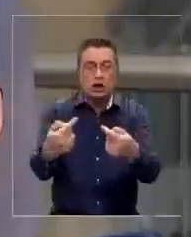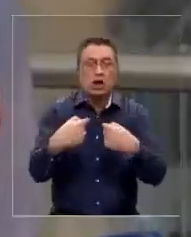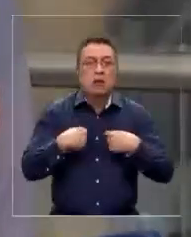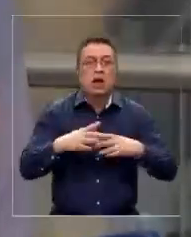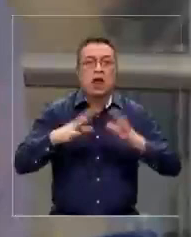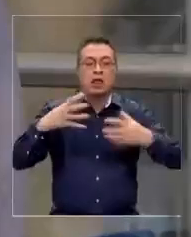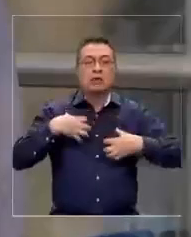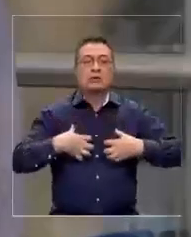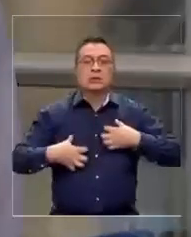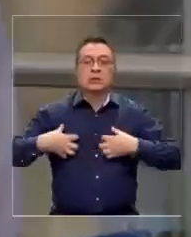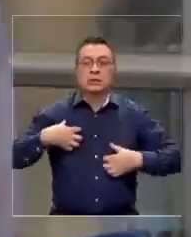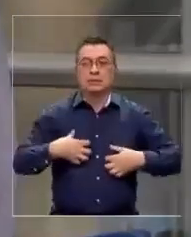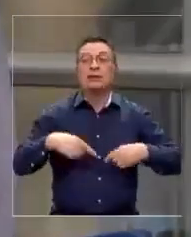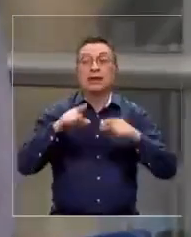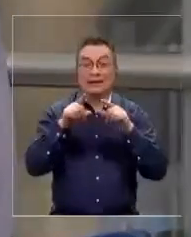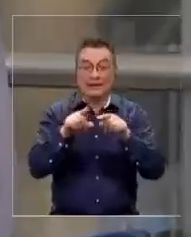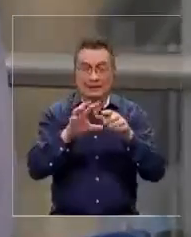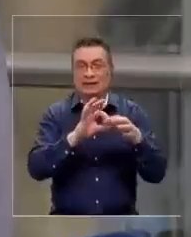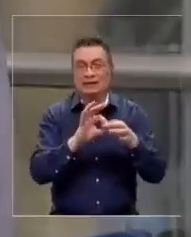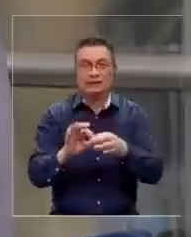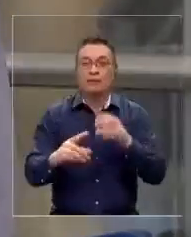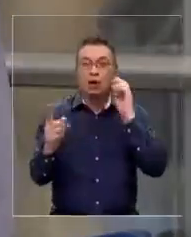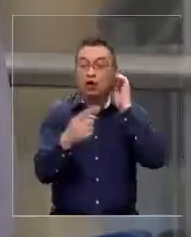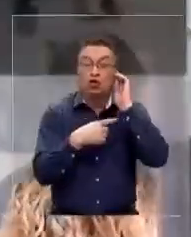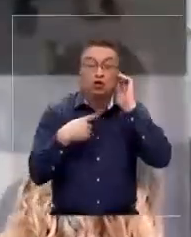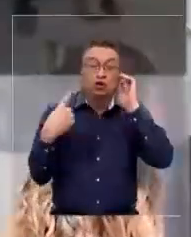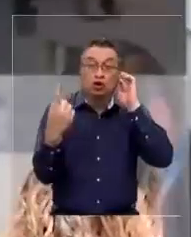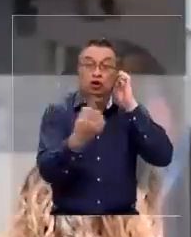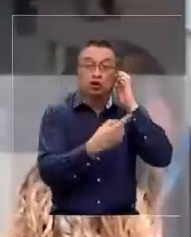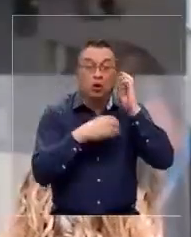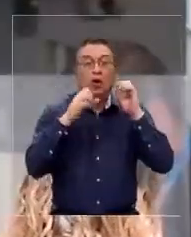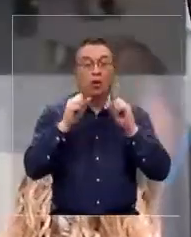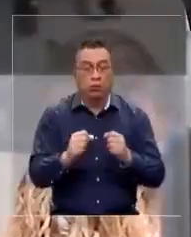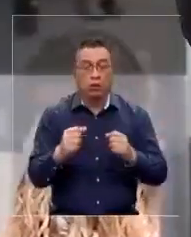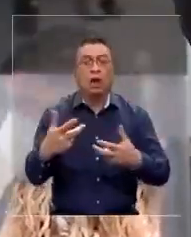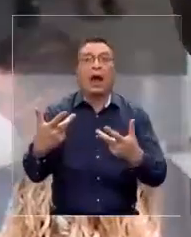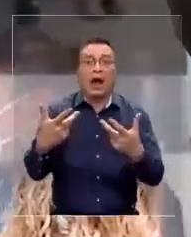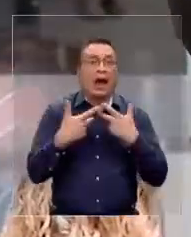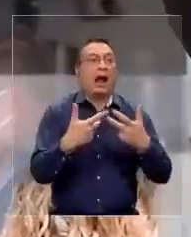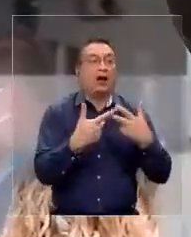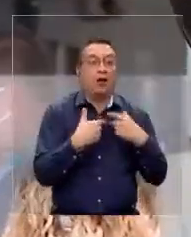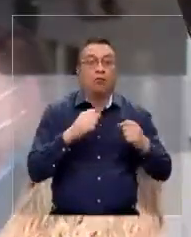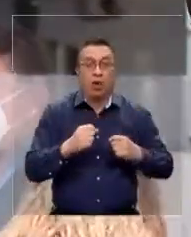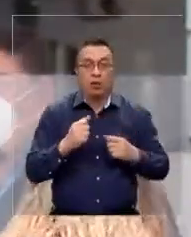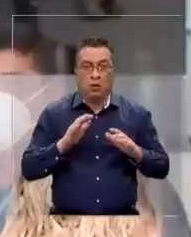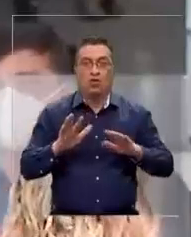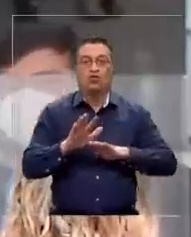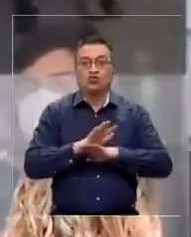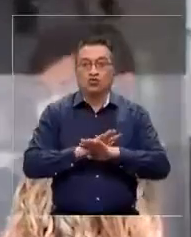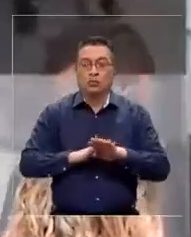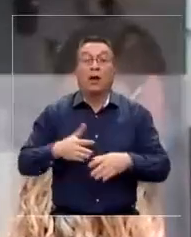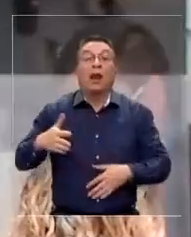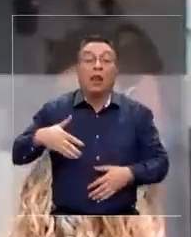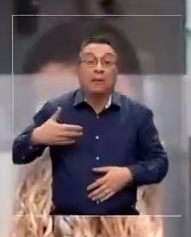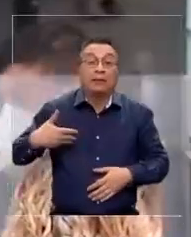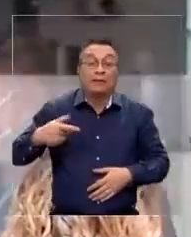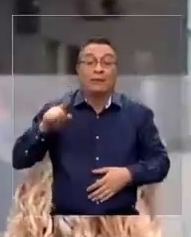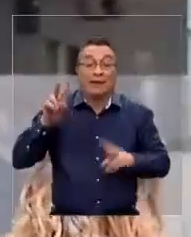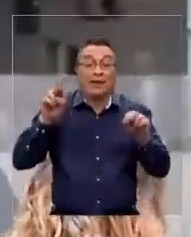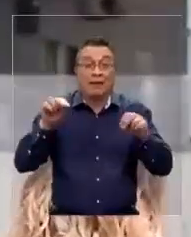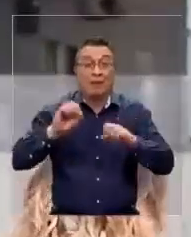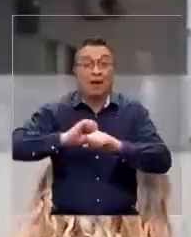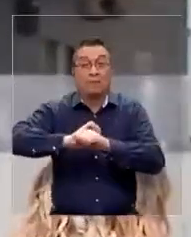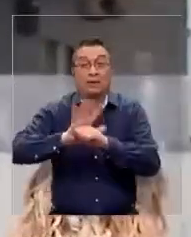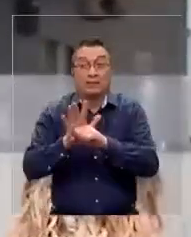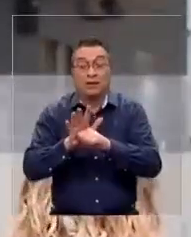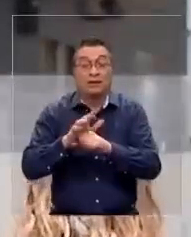la brevedad. Este fue el caso. Todos podemos estar afectos a sufrir una agresión. Lamentablemente, por los motivos de la pandemia,